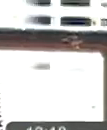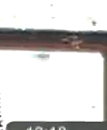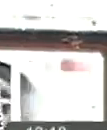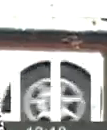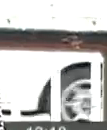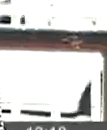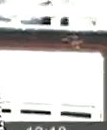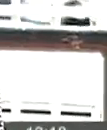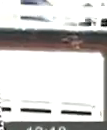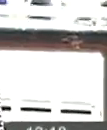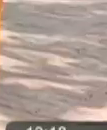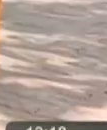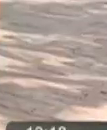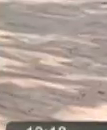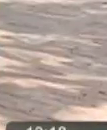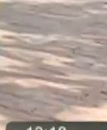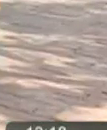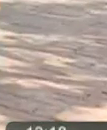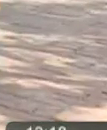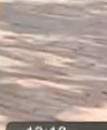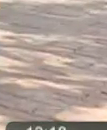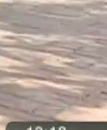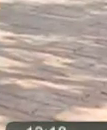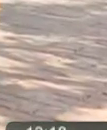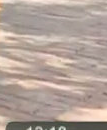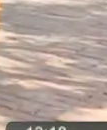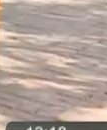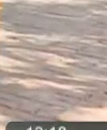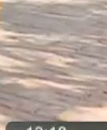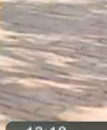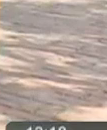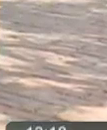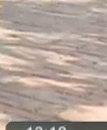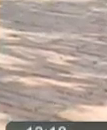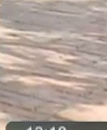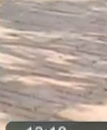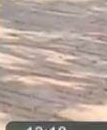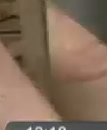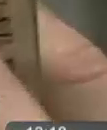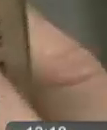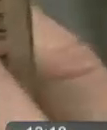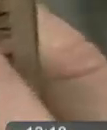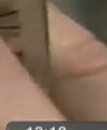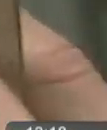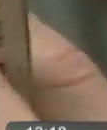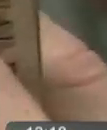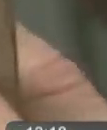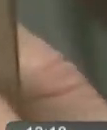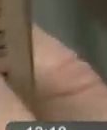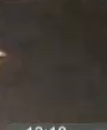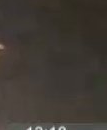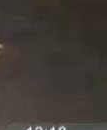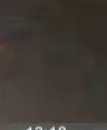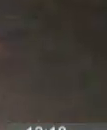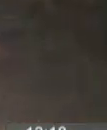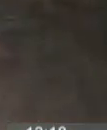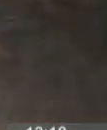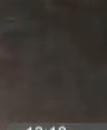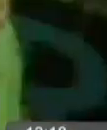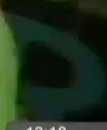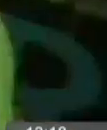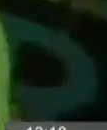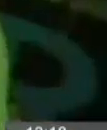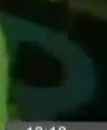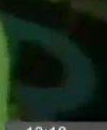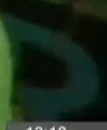nos cuenta sobre esto. Por medio de la circular externa 024/2018, el Banco Central de Bolivia determinó el 6